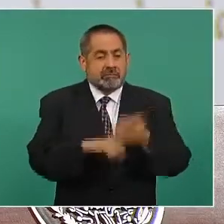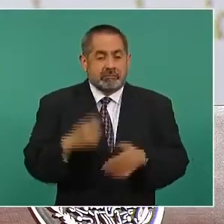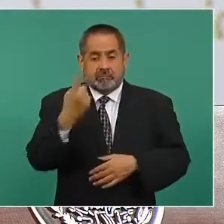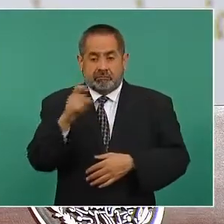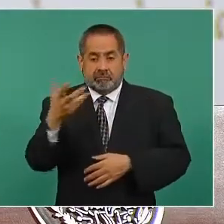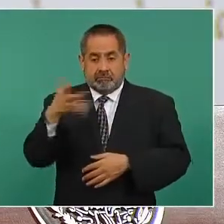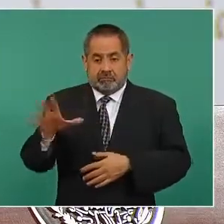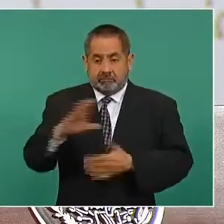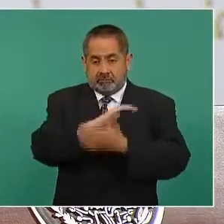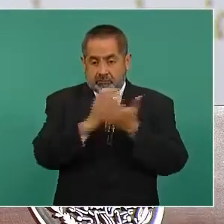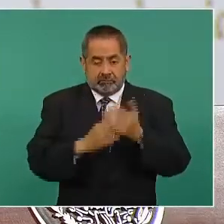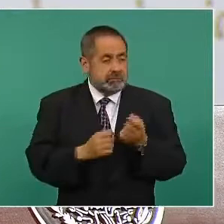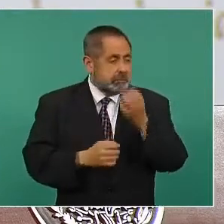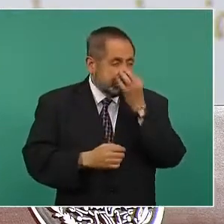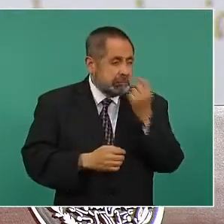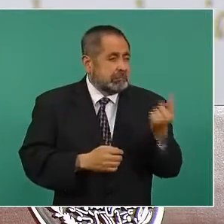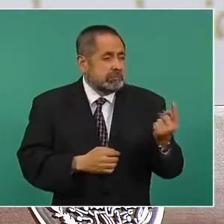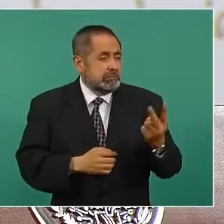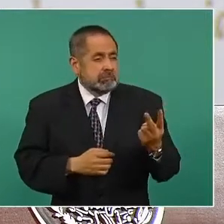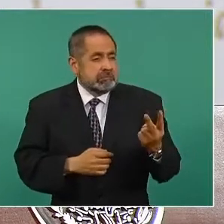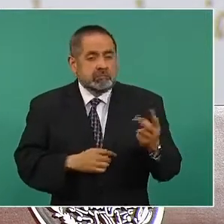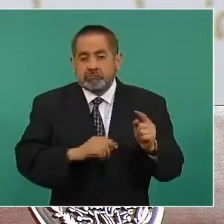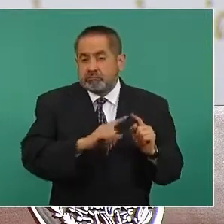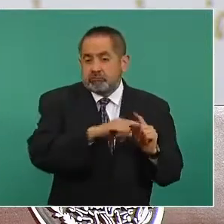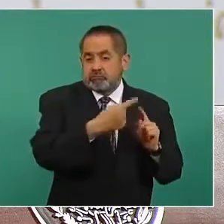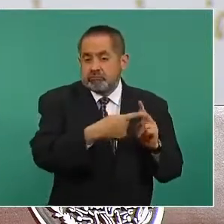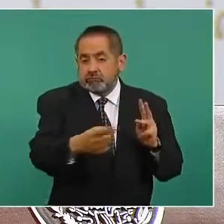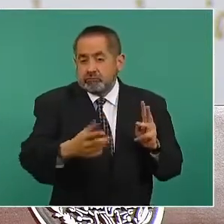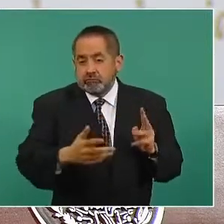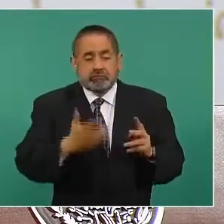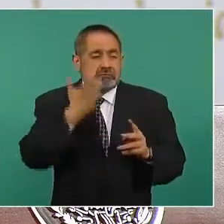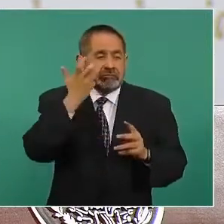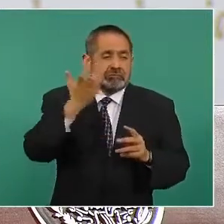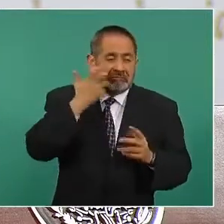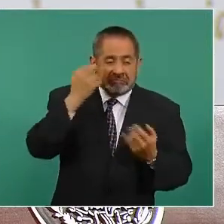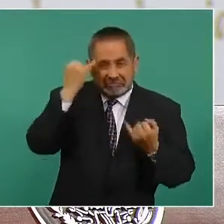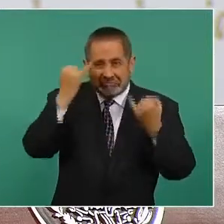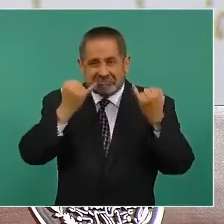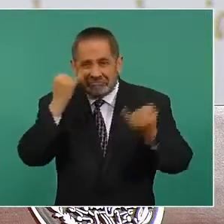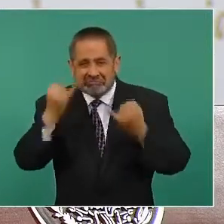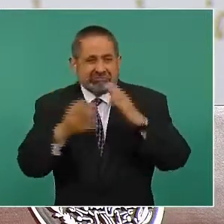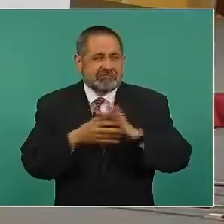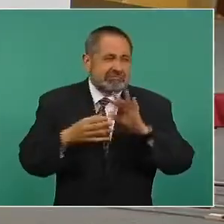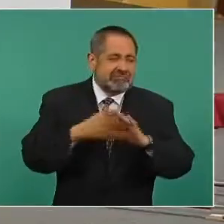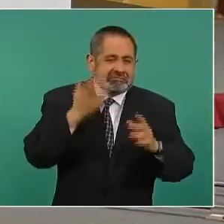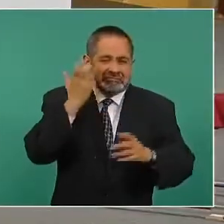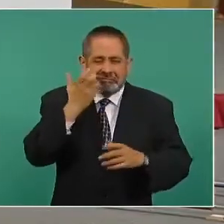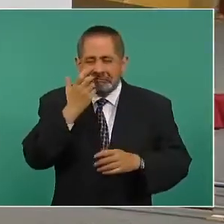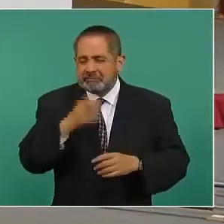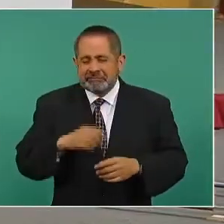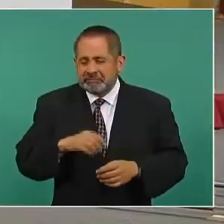110 contratos. Todo lo demás fue especulación financiera.